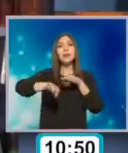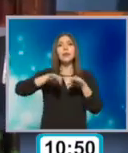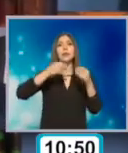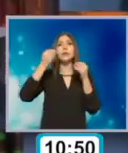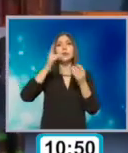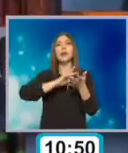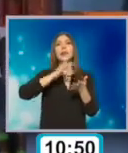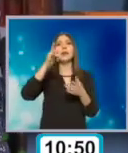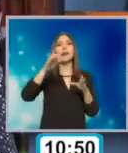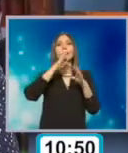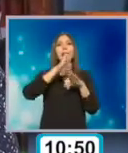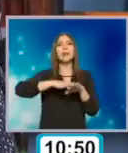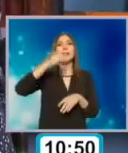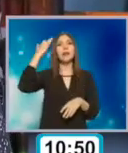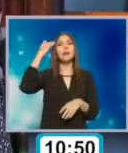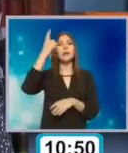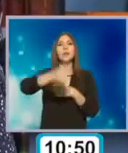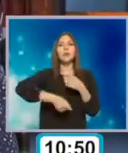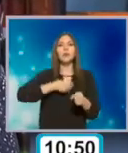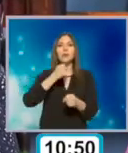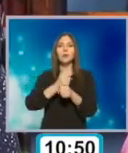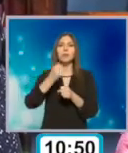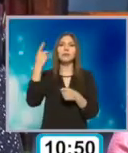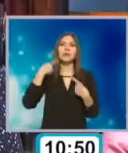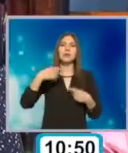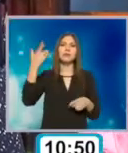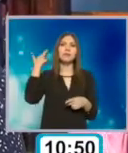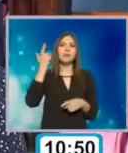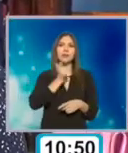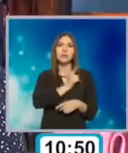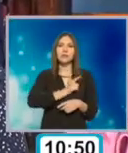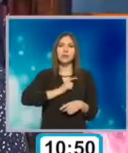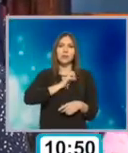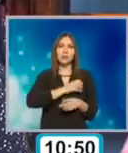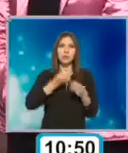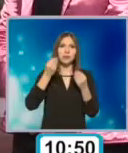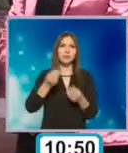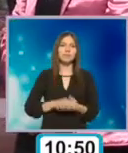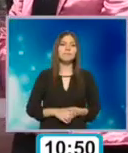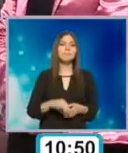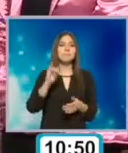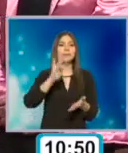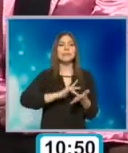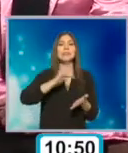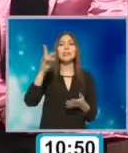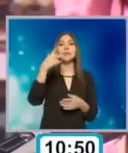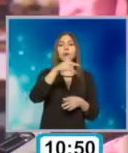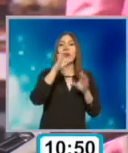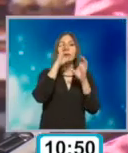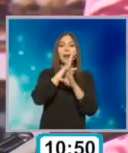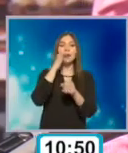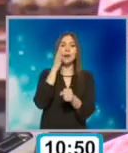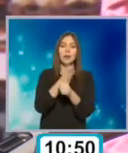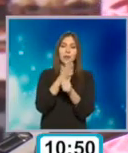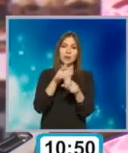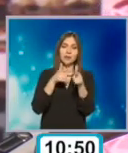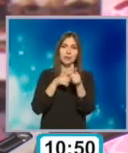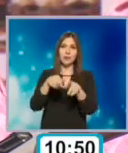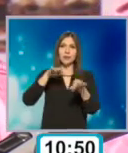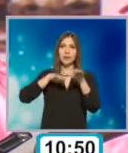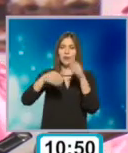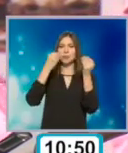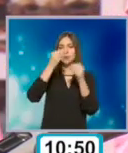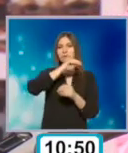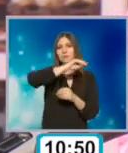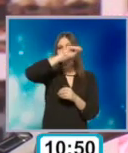que ya tiene más de un año y tiene pues muchas reproducciones también. Así es, efectivamente, gracias a ese tema estamos trabajando en